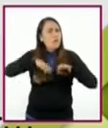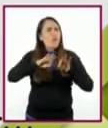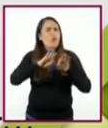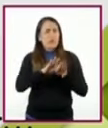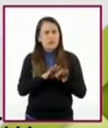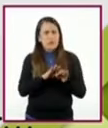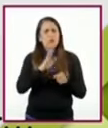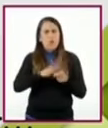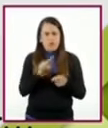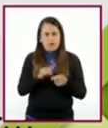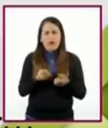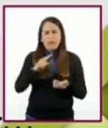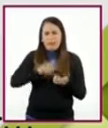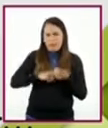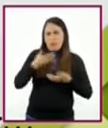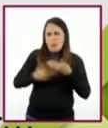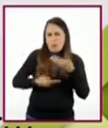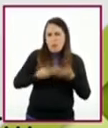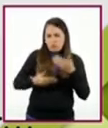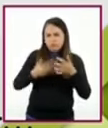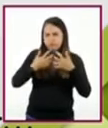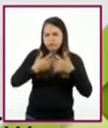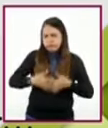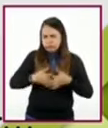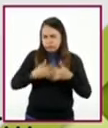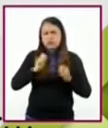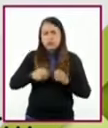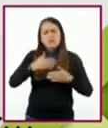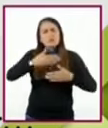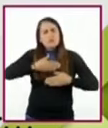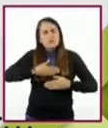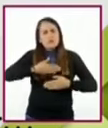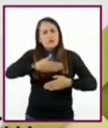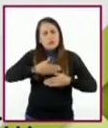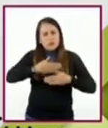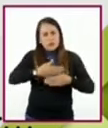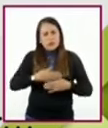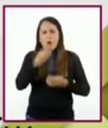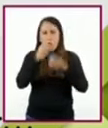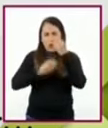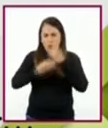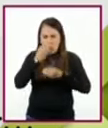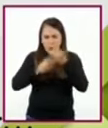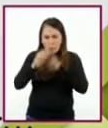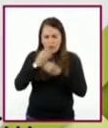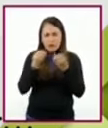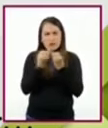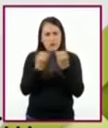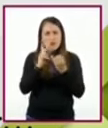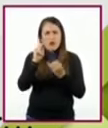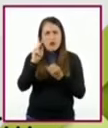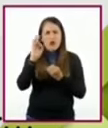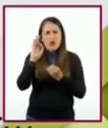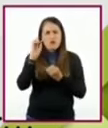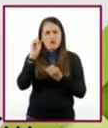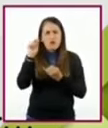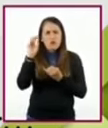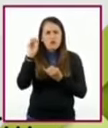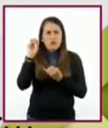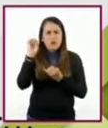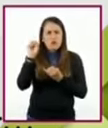en procesos importantes, como la respiración, nutrición y fotosíntesis. ¿A